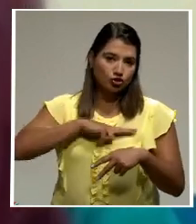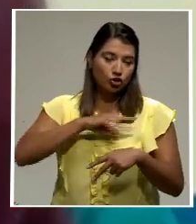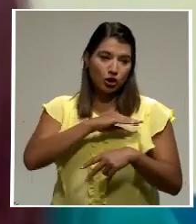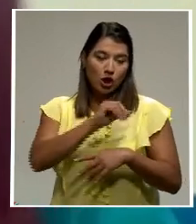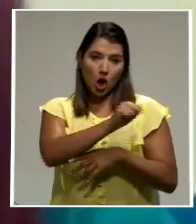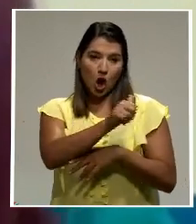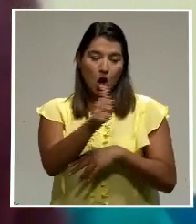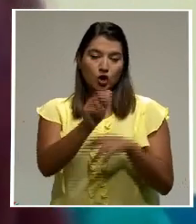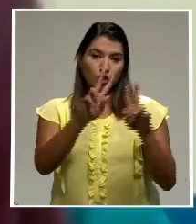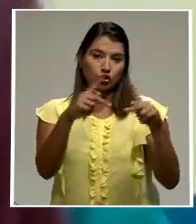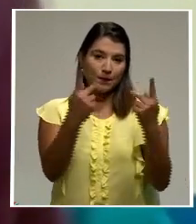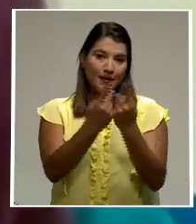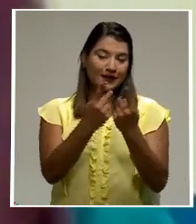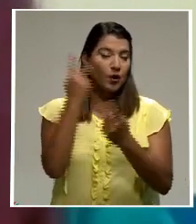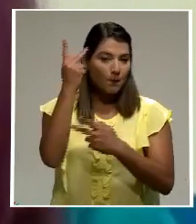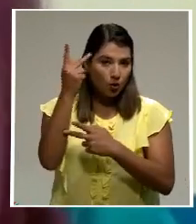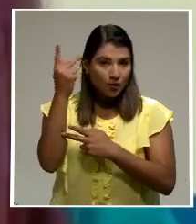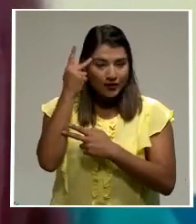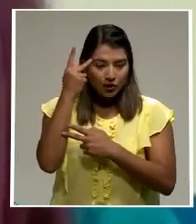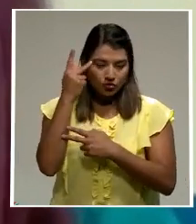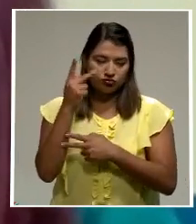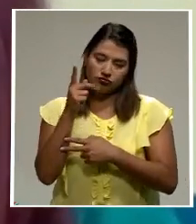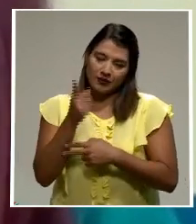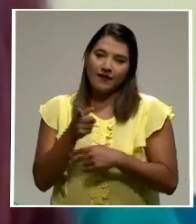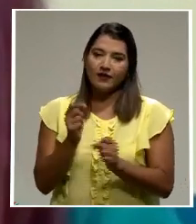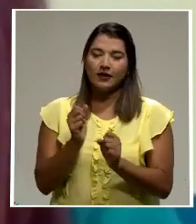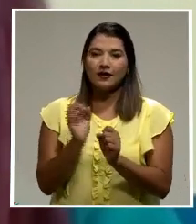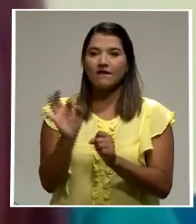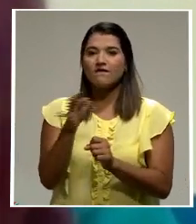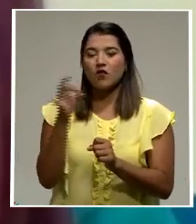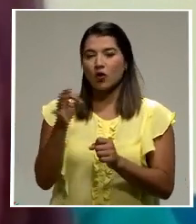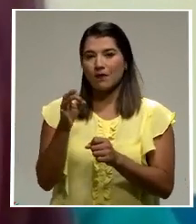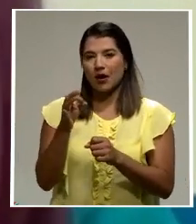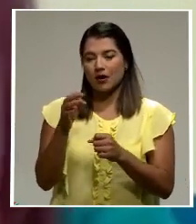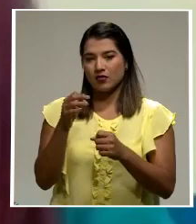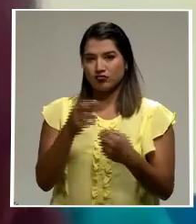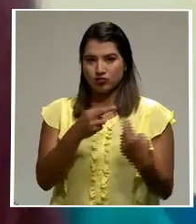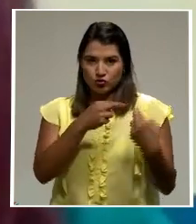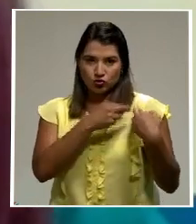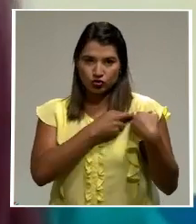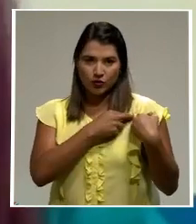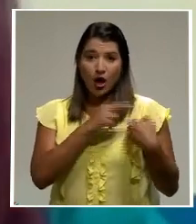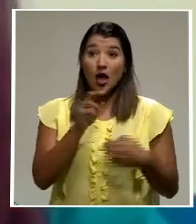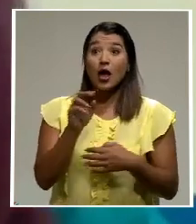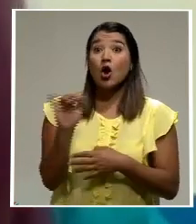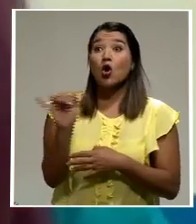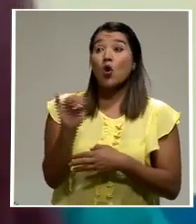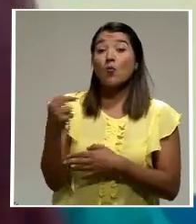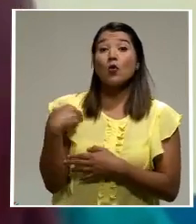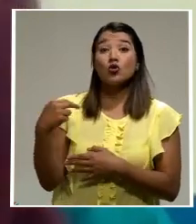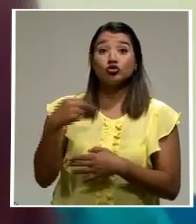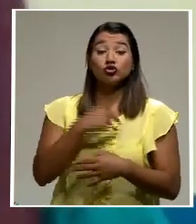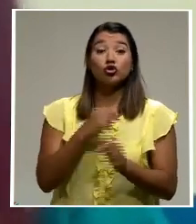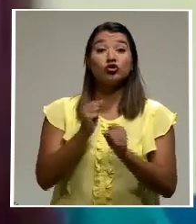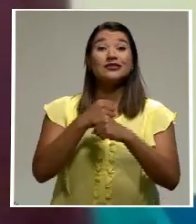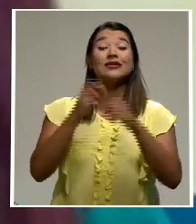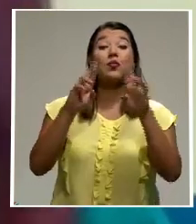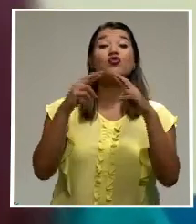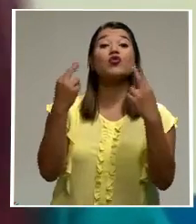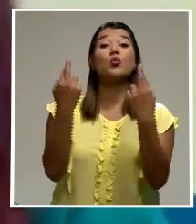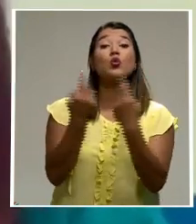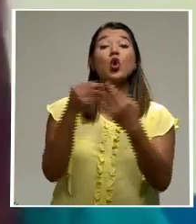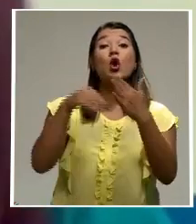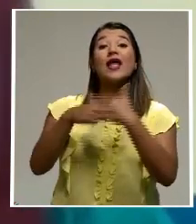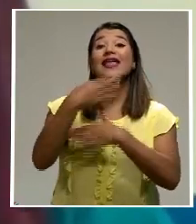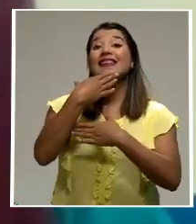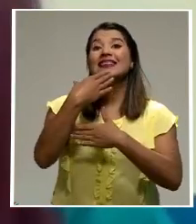políticos y de forma responsable. Así como llevamos a cabo la asamblea de forma presencial en diciembre y ningún partido